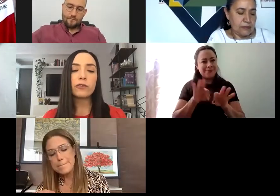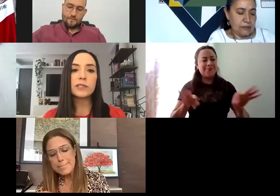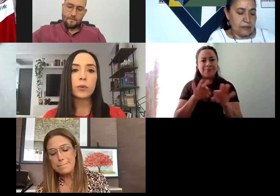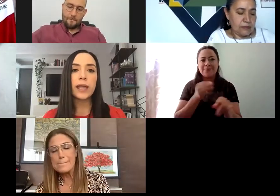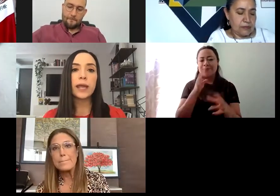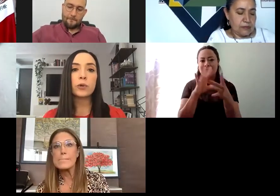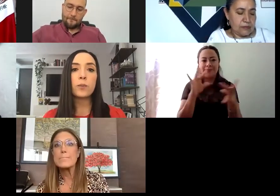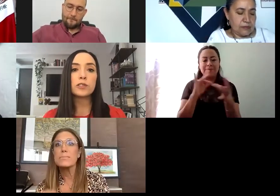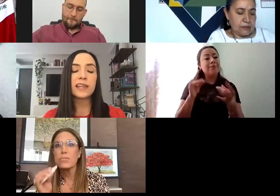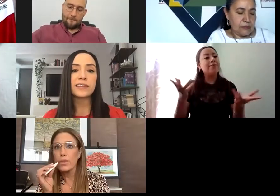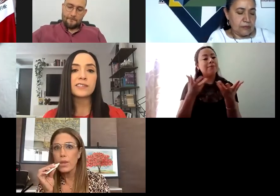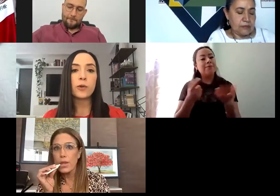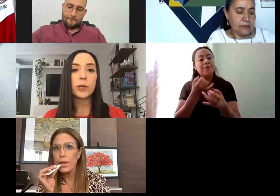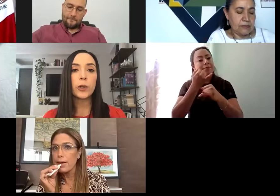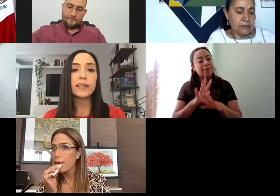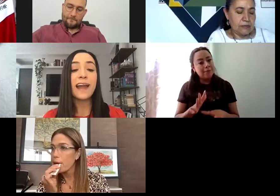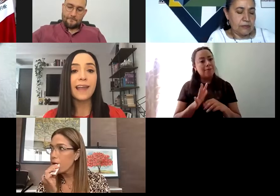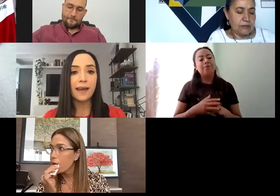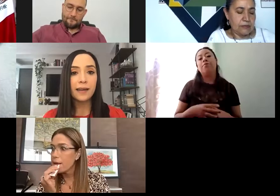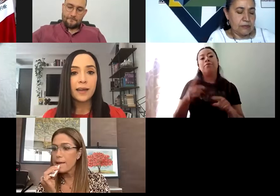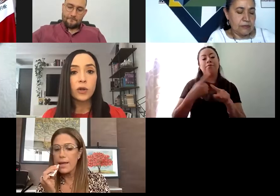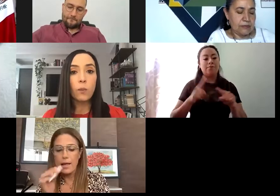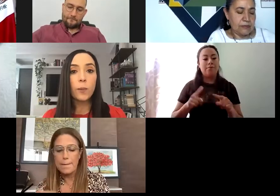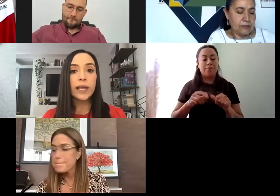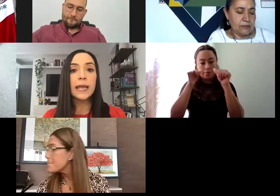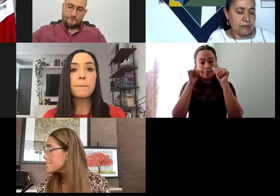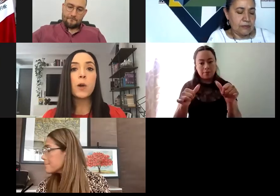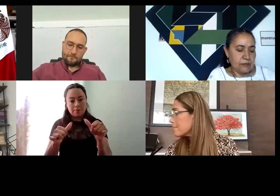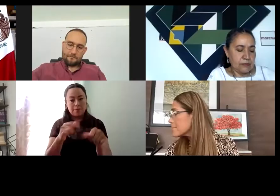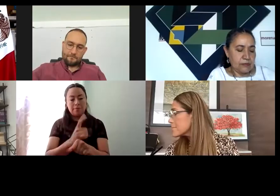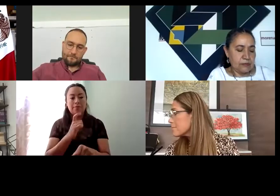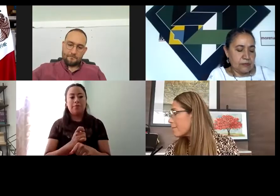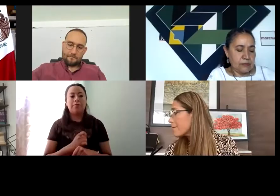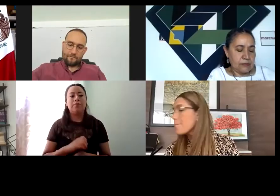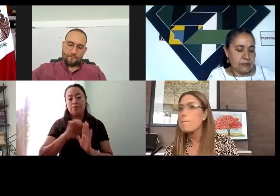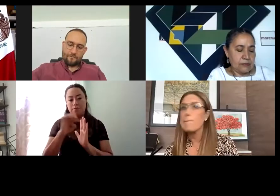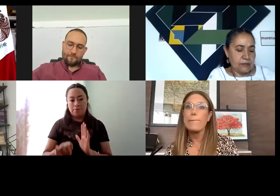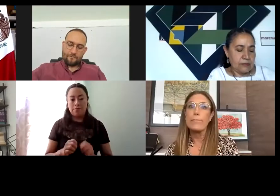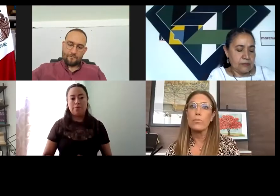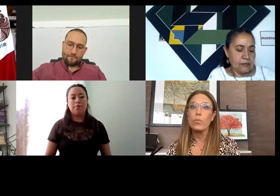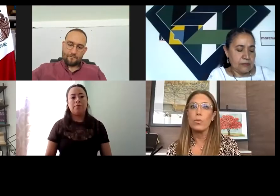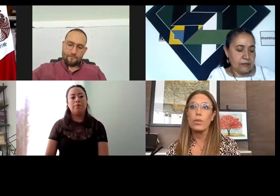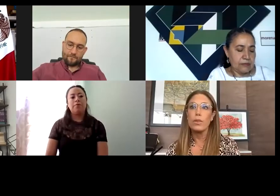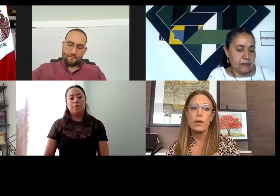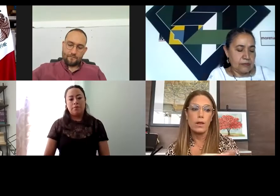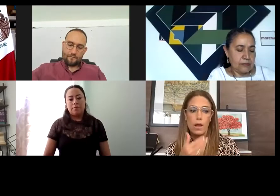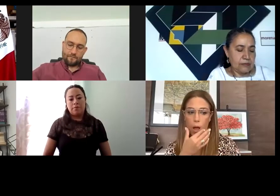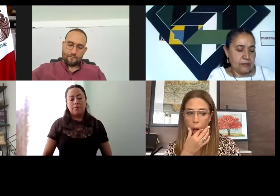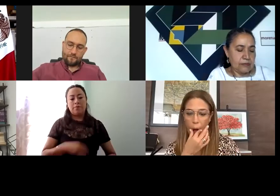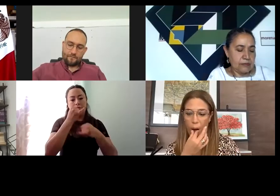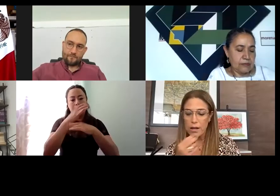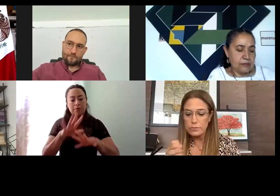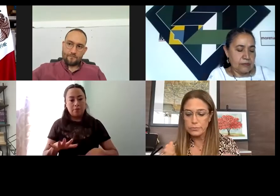realizado informes sobre grupos de atención prioritaria, como por ejemplo, el informe sobre el derecho de las personas